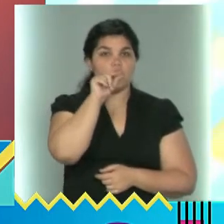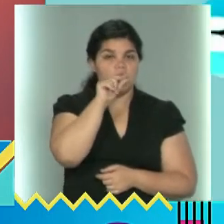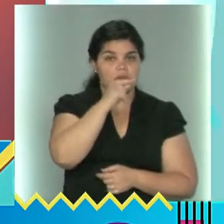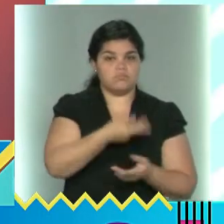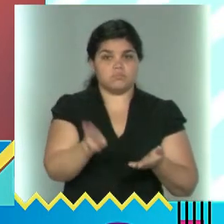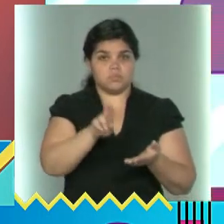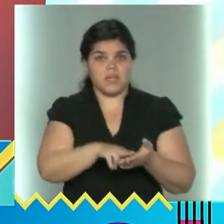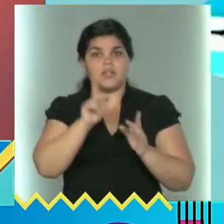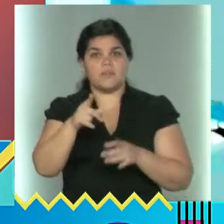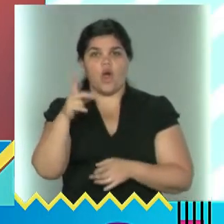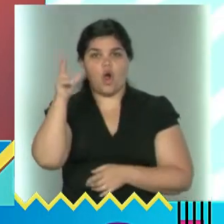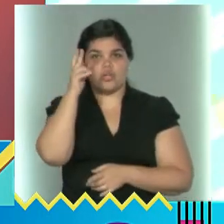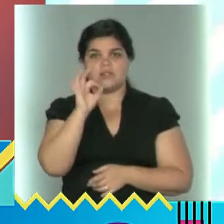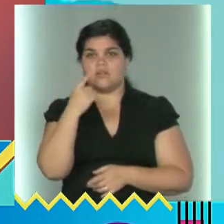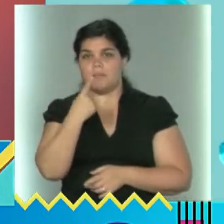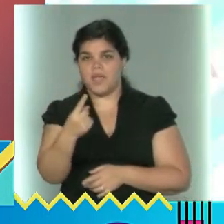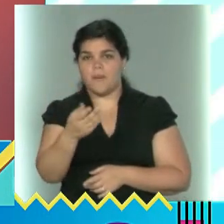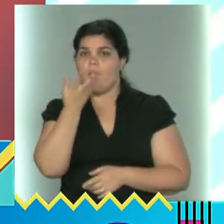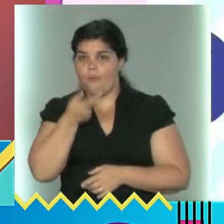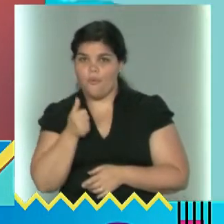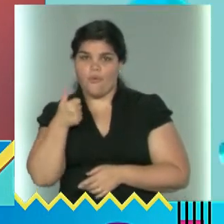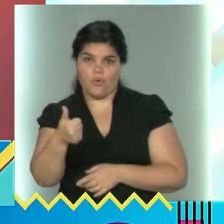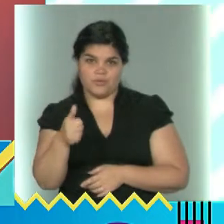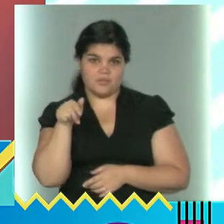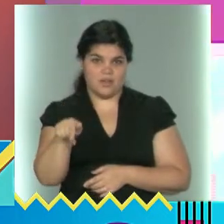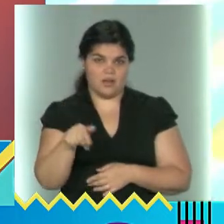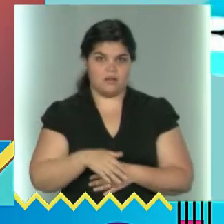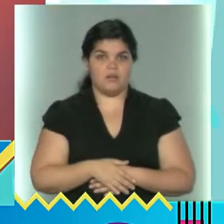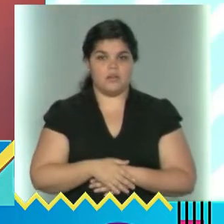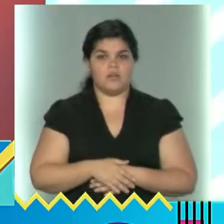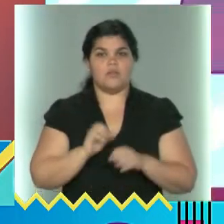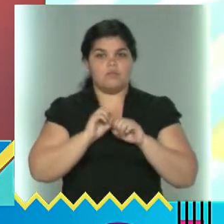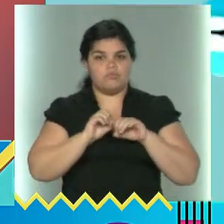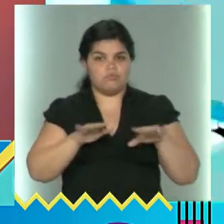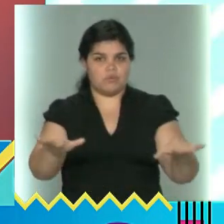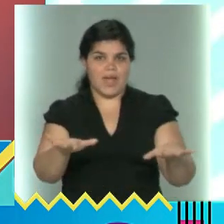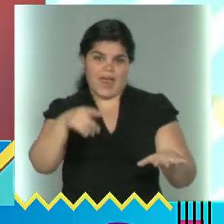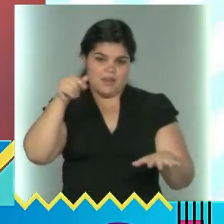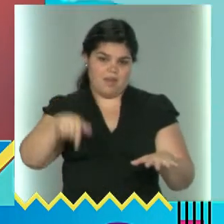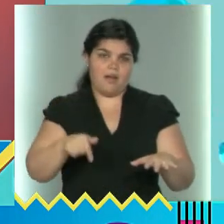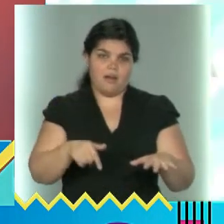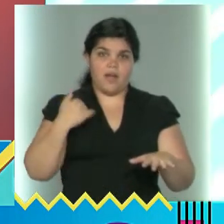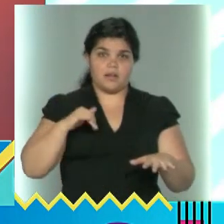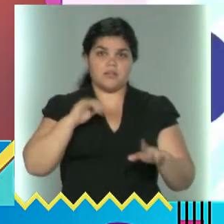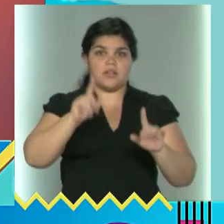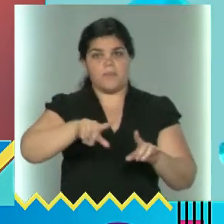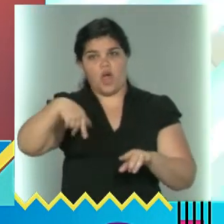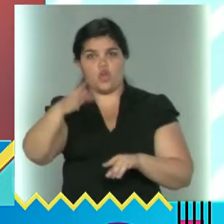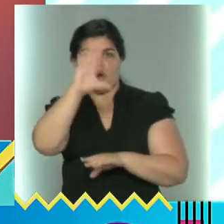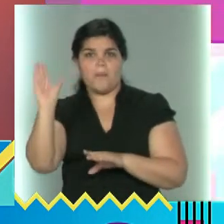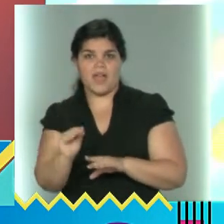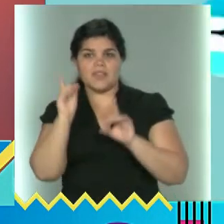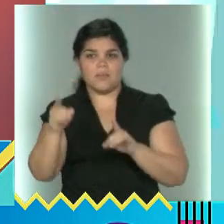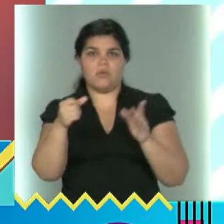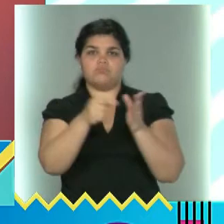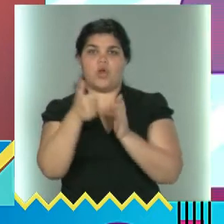me gusta. Y obviamente que medios lo han replicado a nivel tanto nacional como en países vecinos. Así que bueno, lo que nos